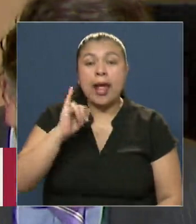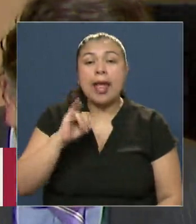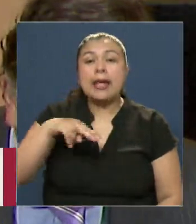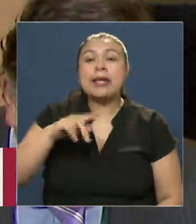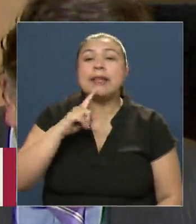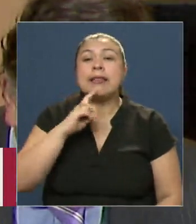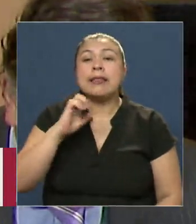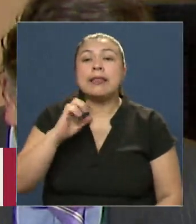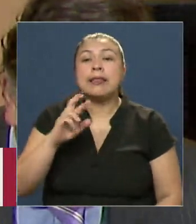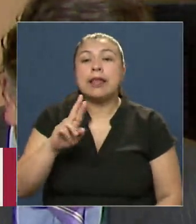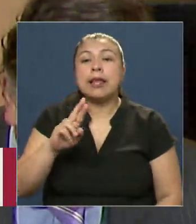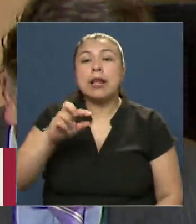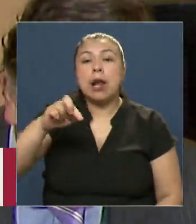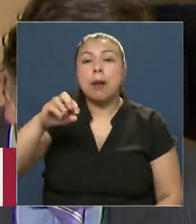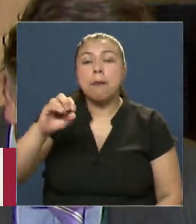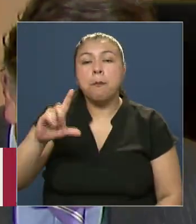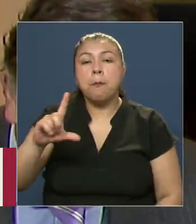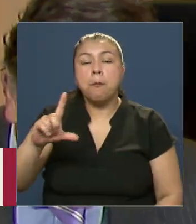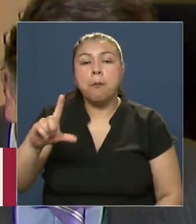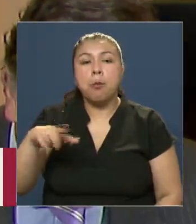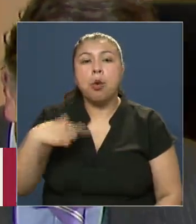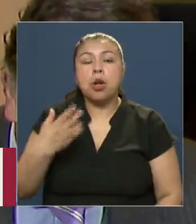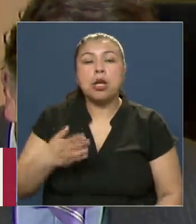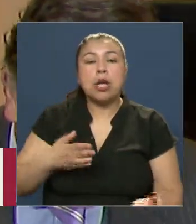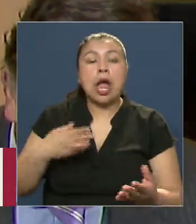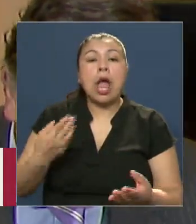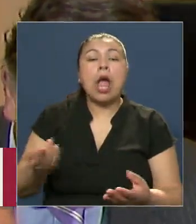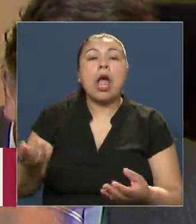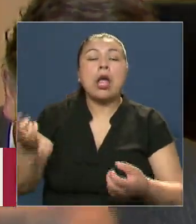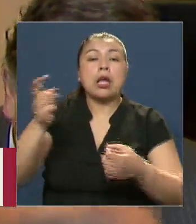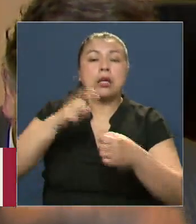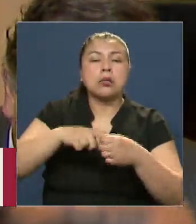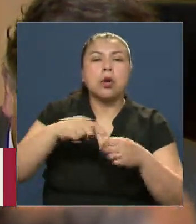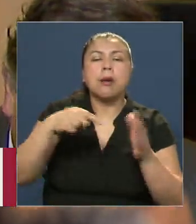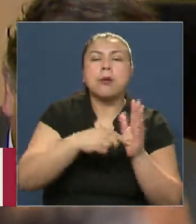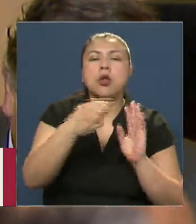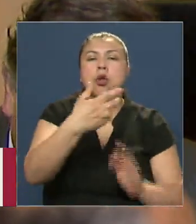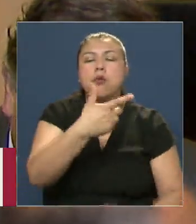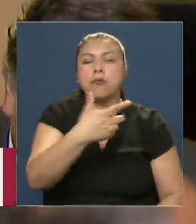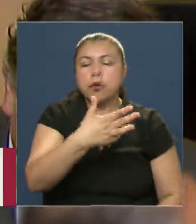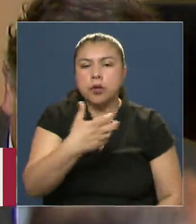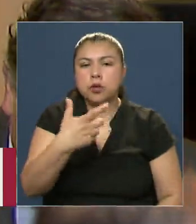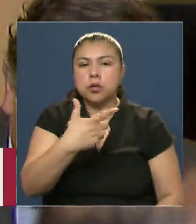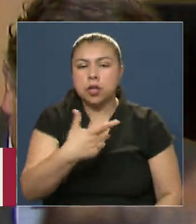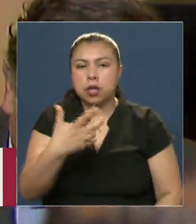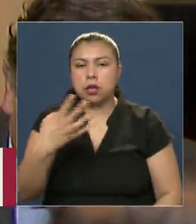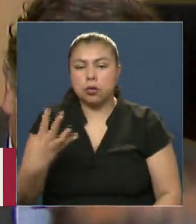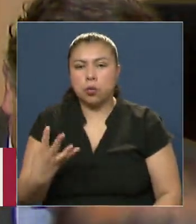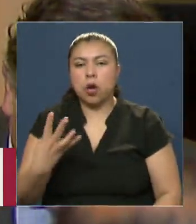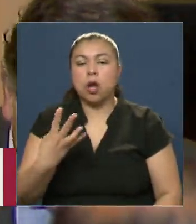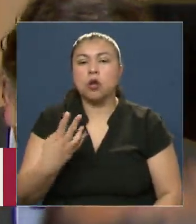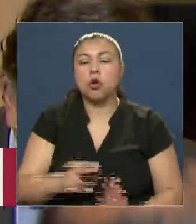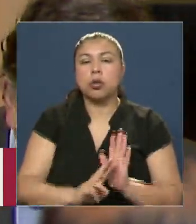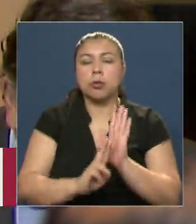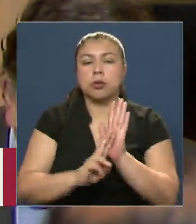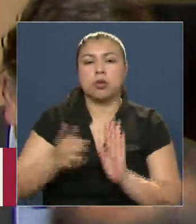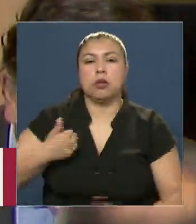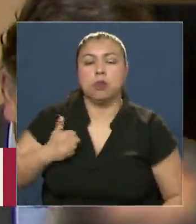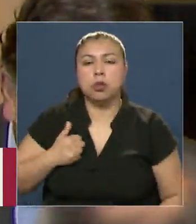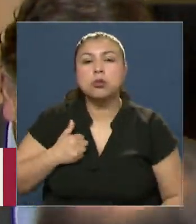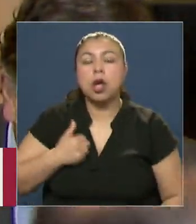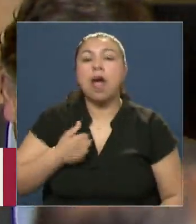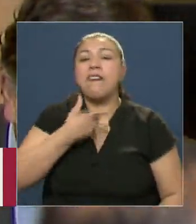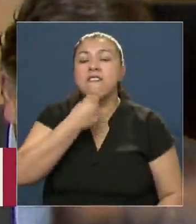Organización a la que Chile ingresó el 25 de septiembre de 1944 y es representado por la propia PDI, facilitando así